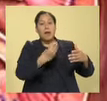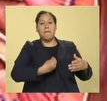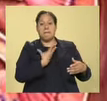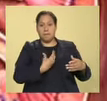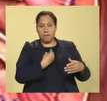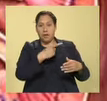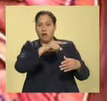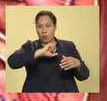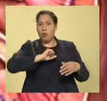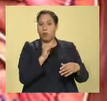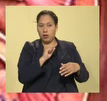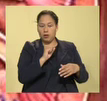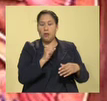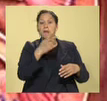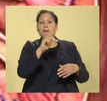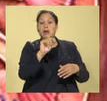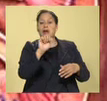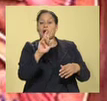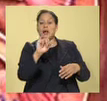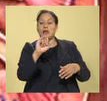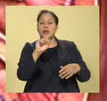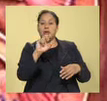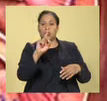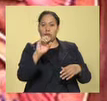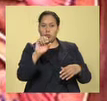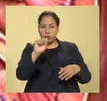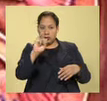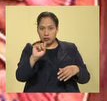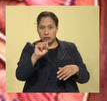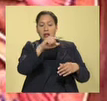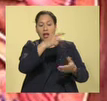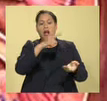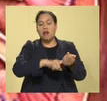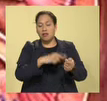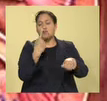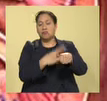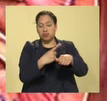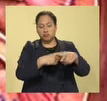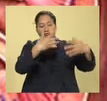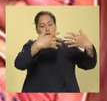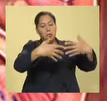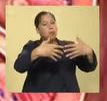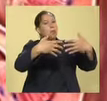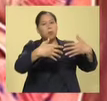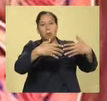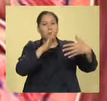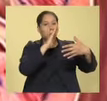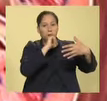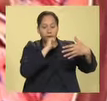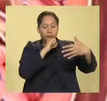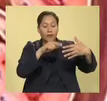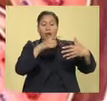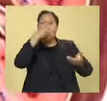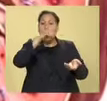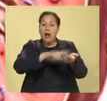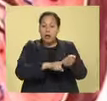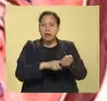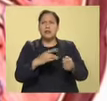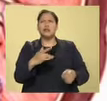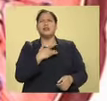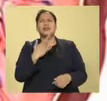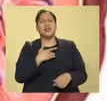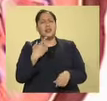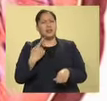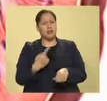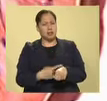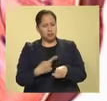entonces en la acidosis tubular renal vas a encontrar esta alteración. Y resulta que dentro de la